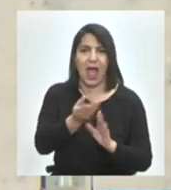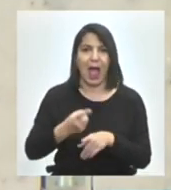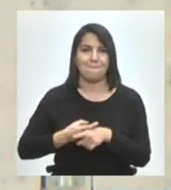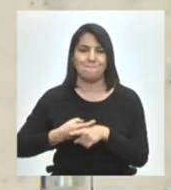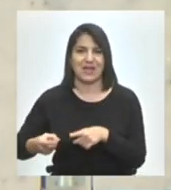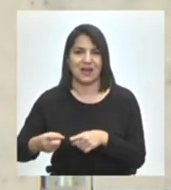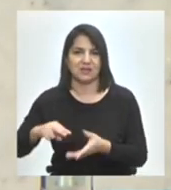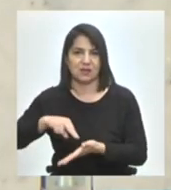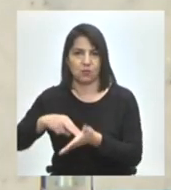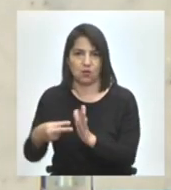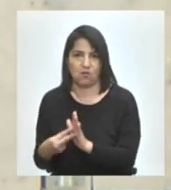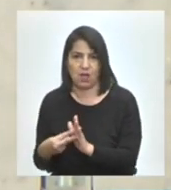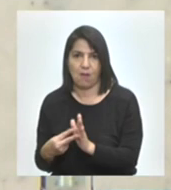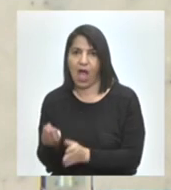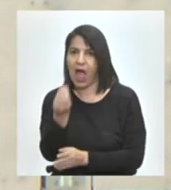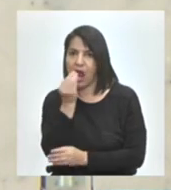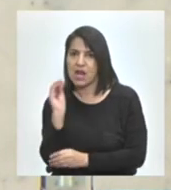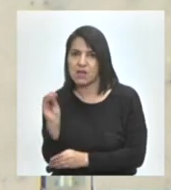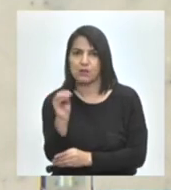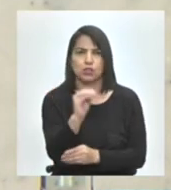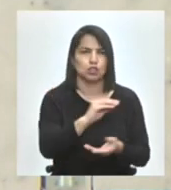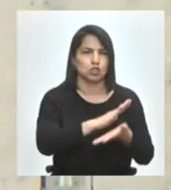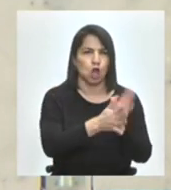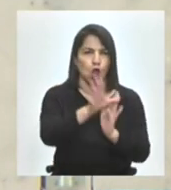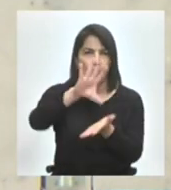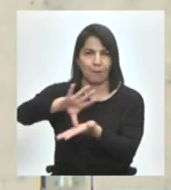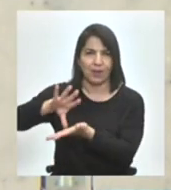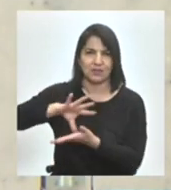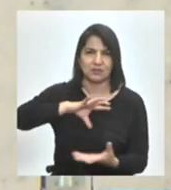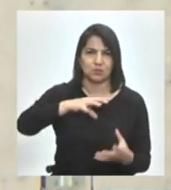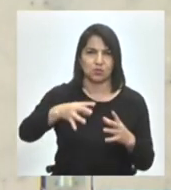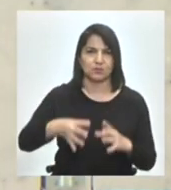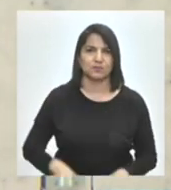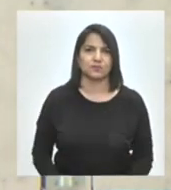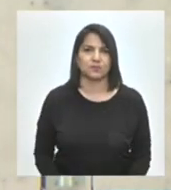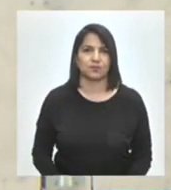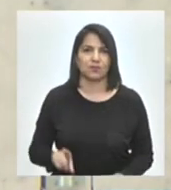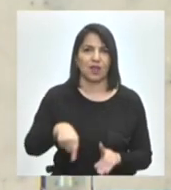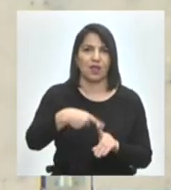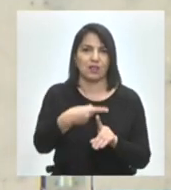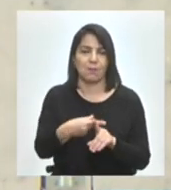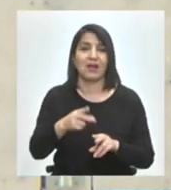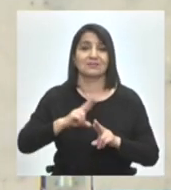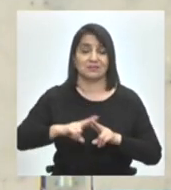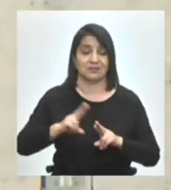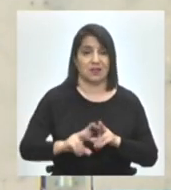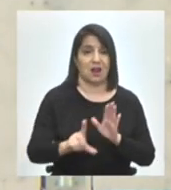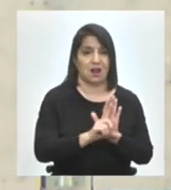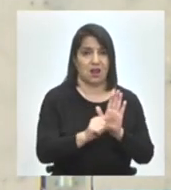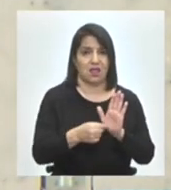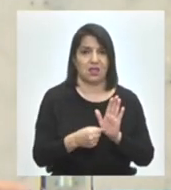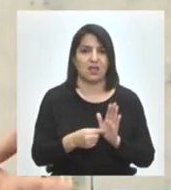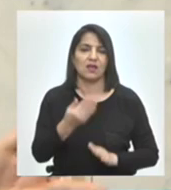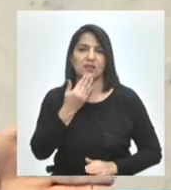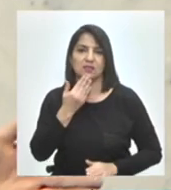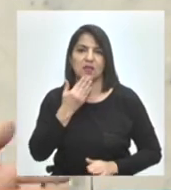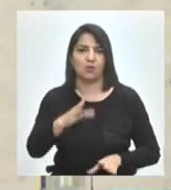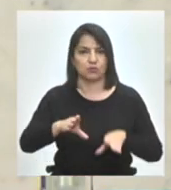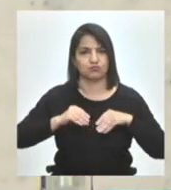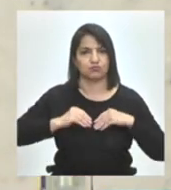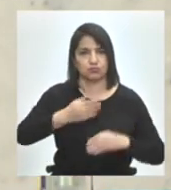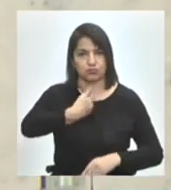la crisis alimentaria en todo el mundo. Además de legislar, es parte también de